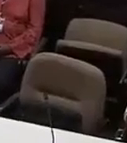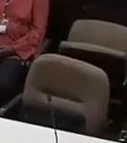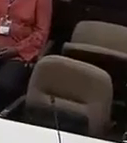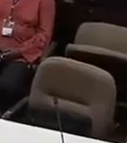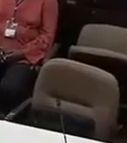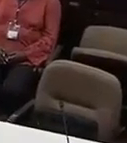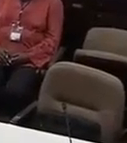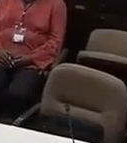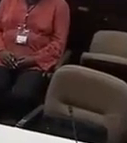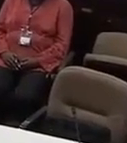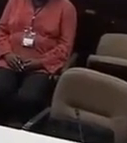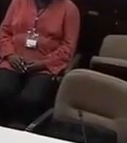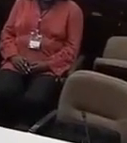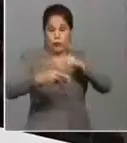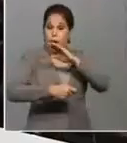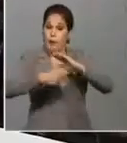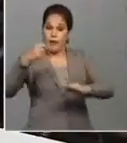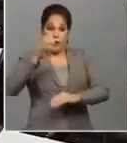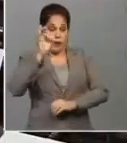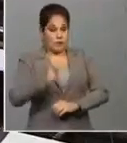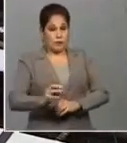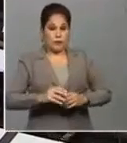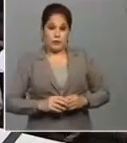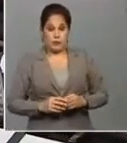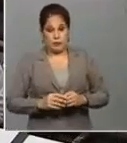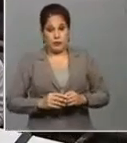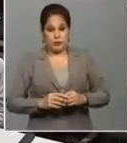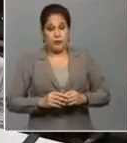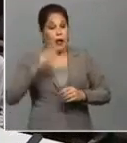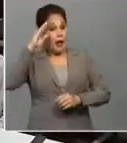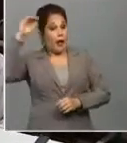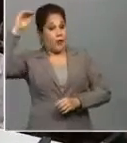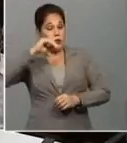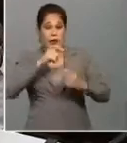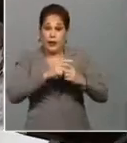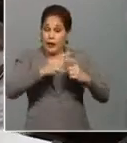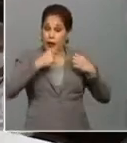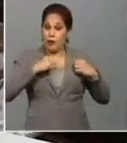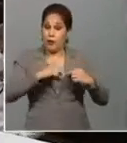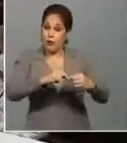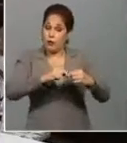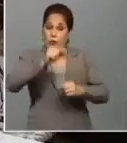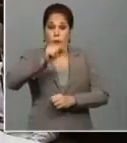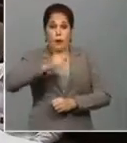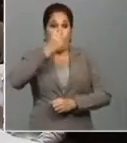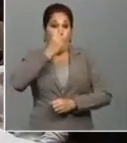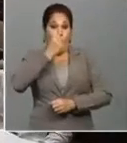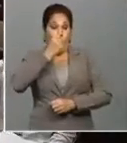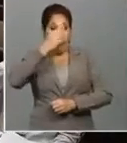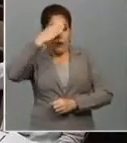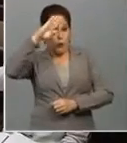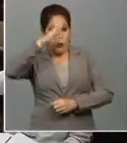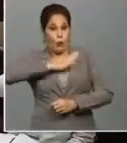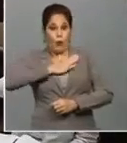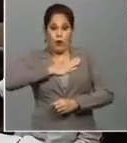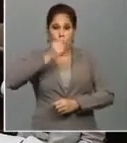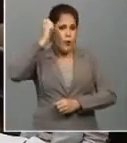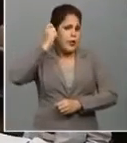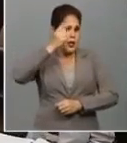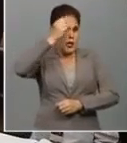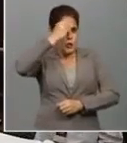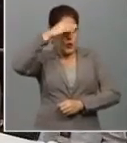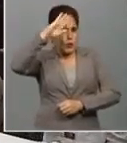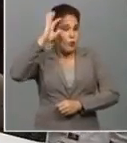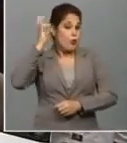histórica permanecerá inglés en la conciencia y el corazón de las cubanas y cubanos que hemos sentido